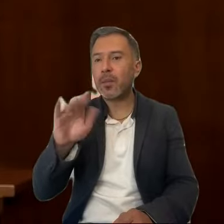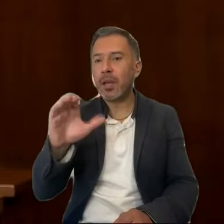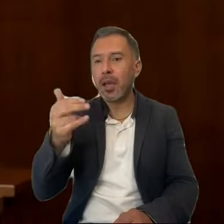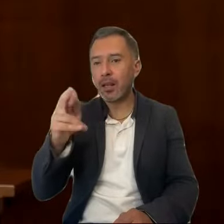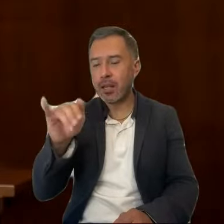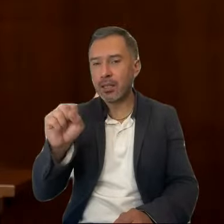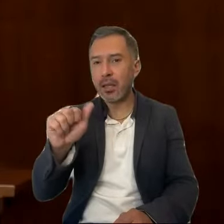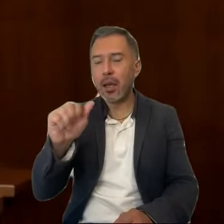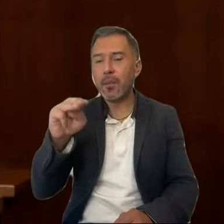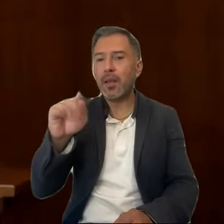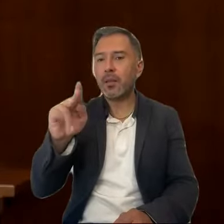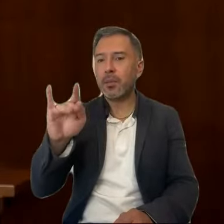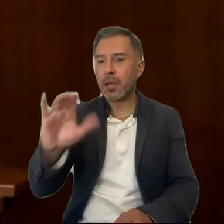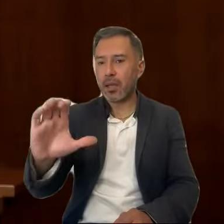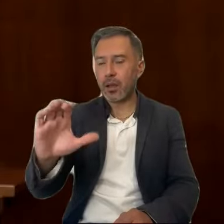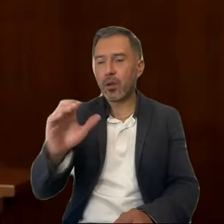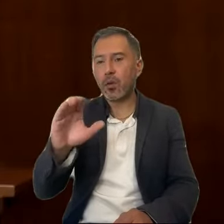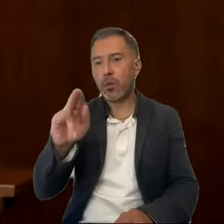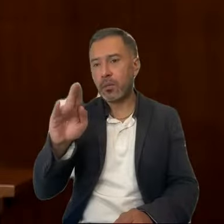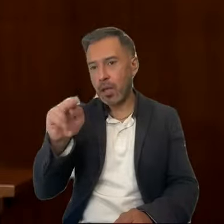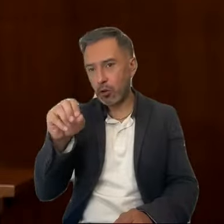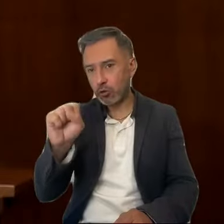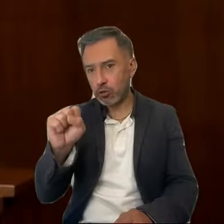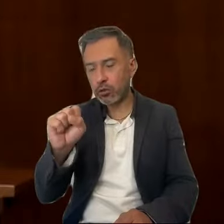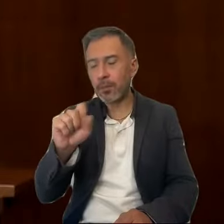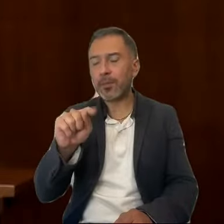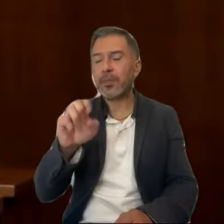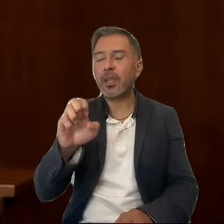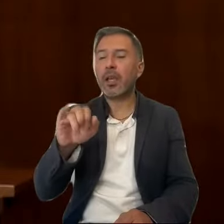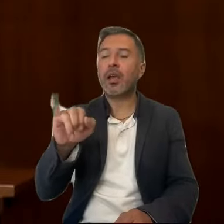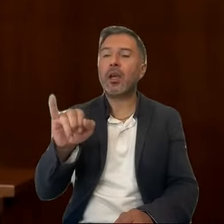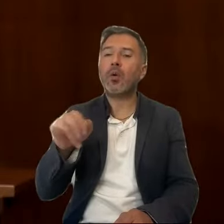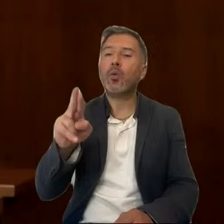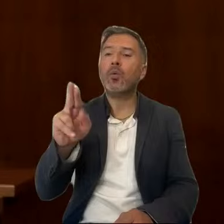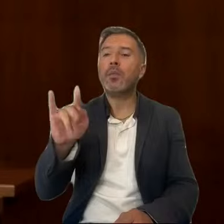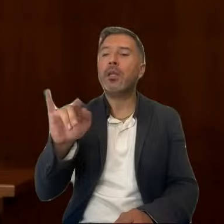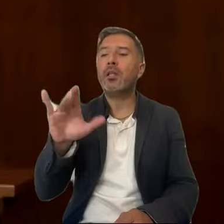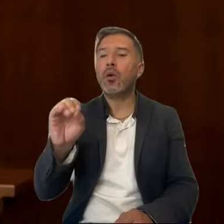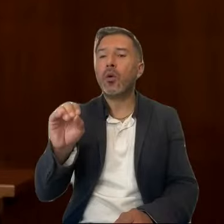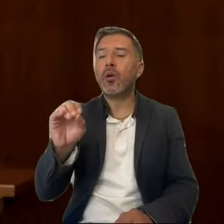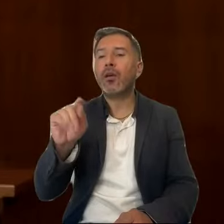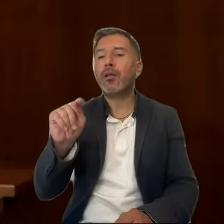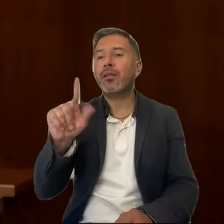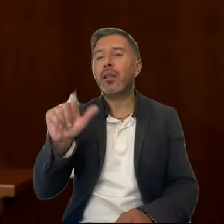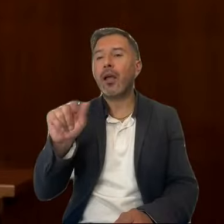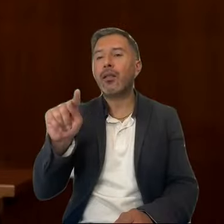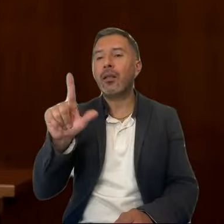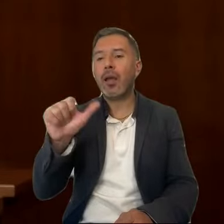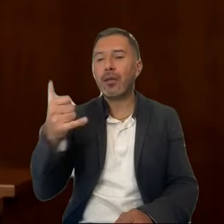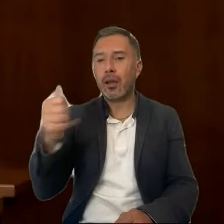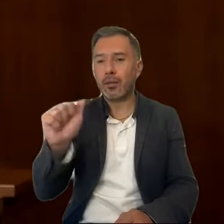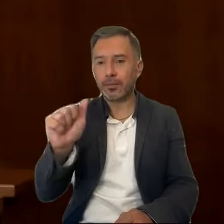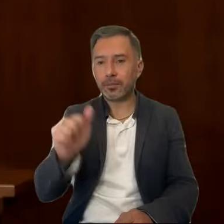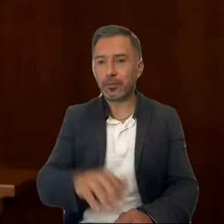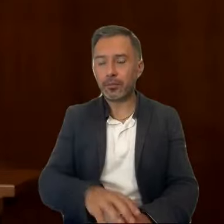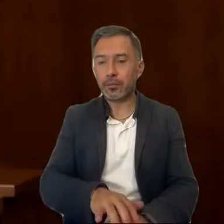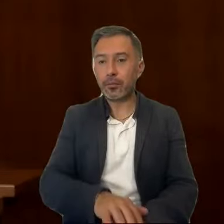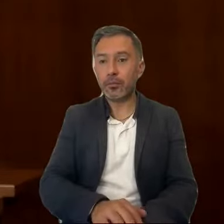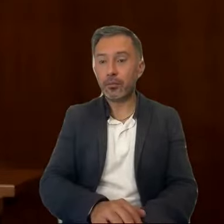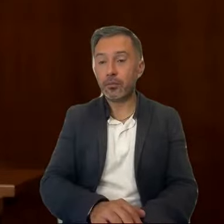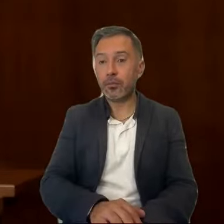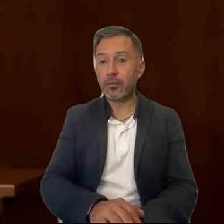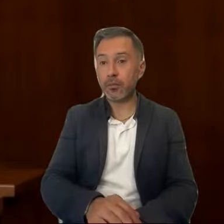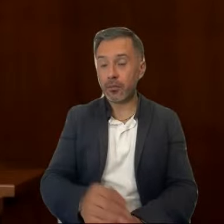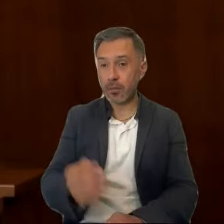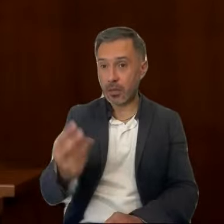Amatepec, Lubianos, Tejupilco y Tlatlaya. En este sentido de